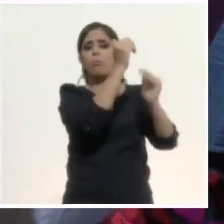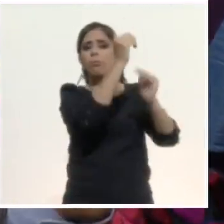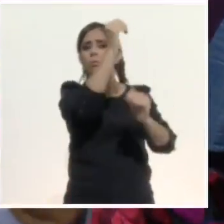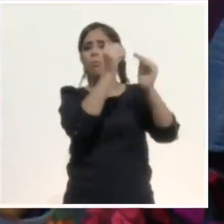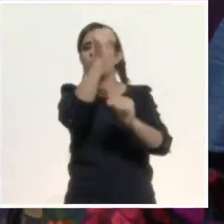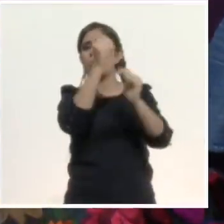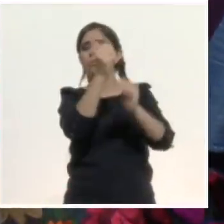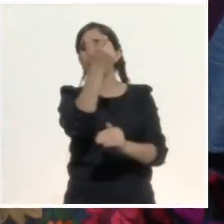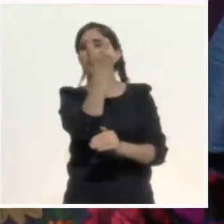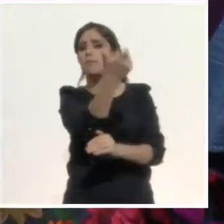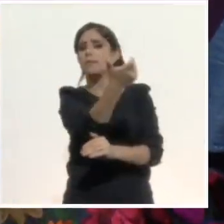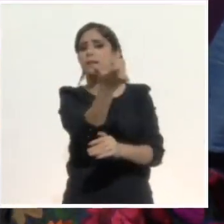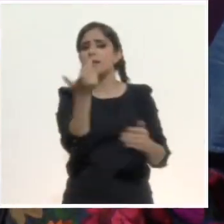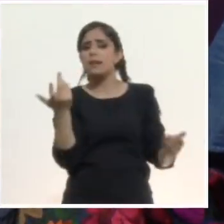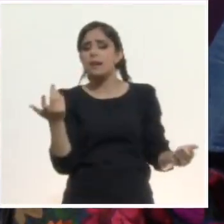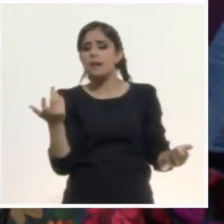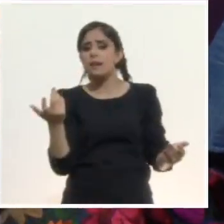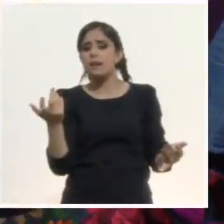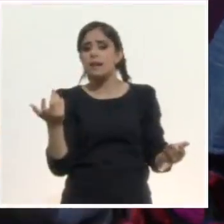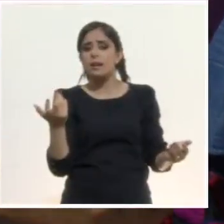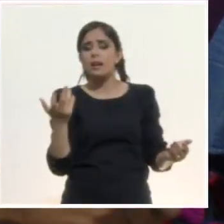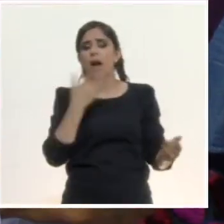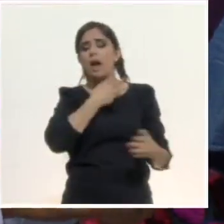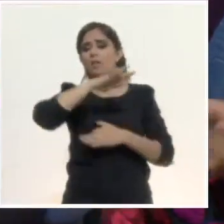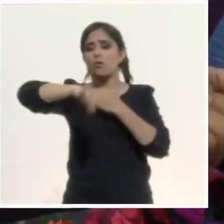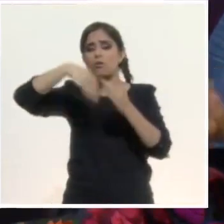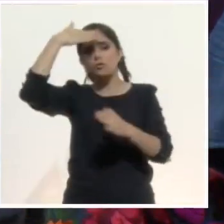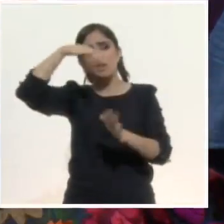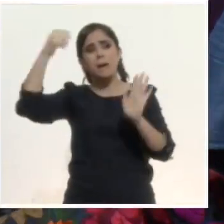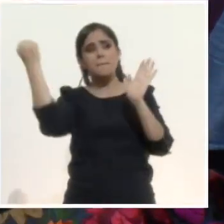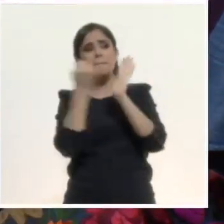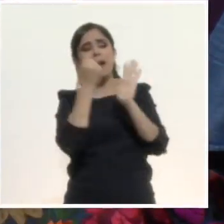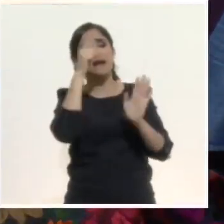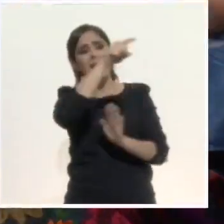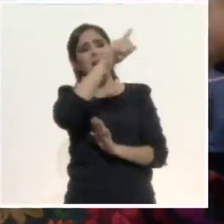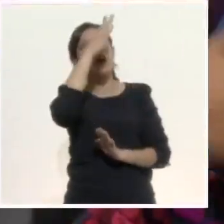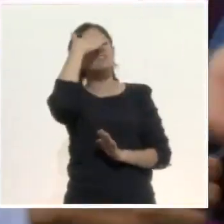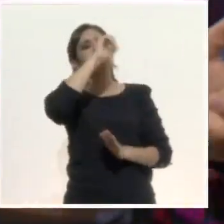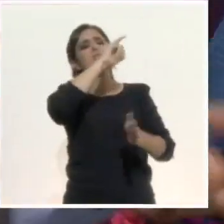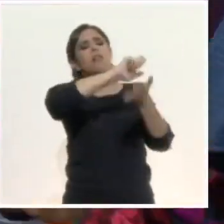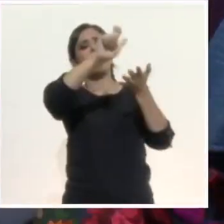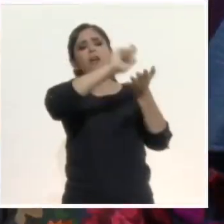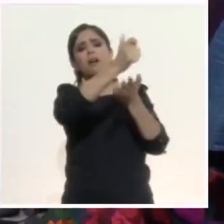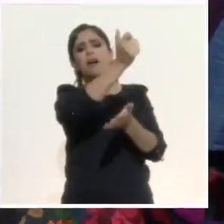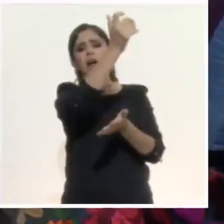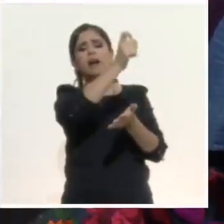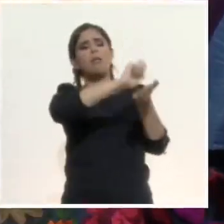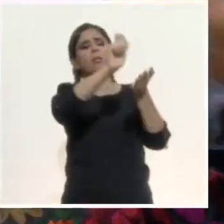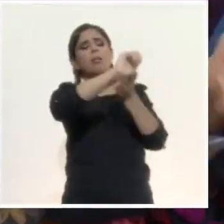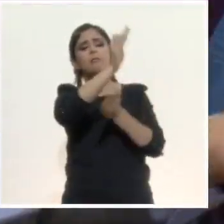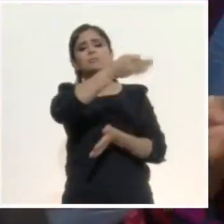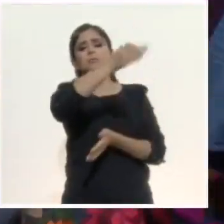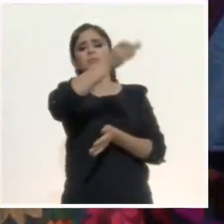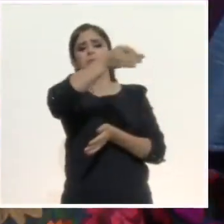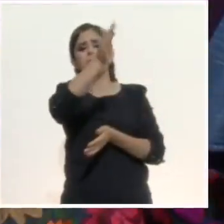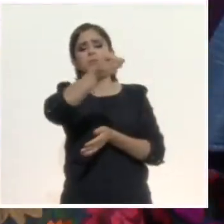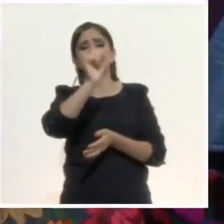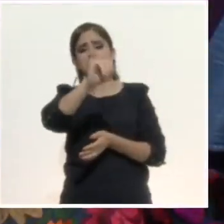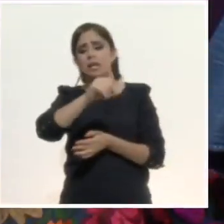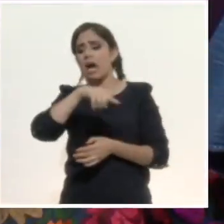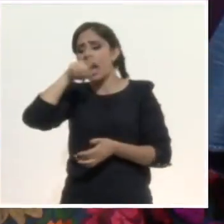consumidor estas marcas están grandemente identificadas porque han desplazado y han comprado las marcas